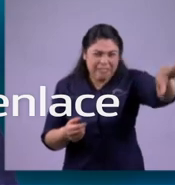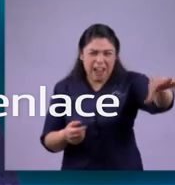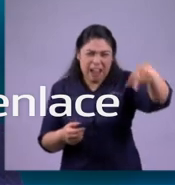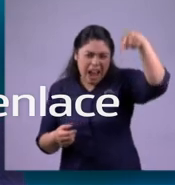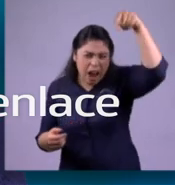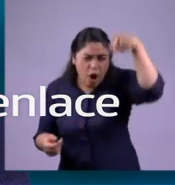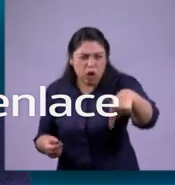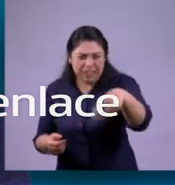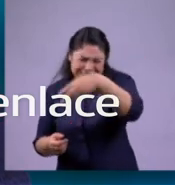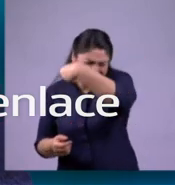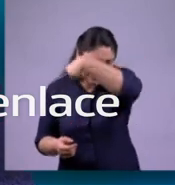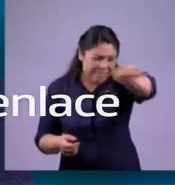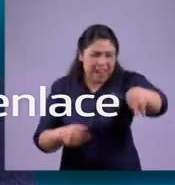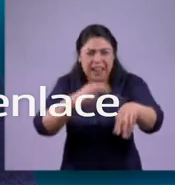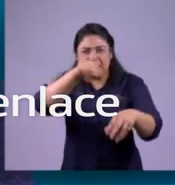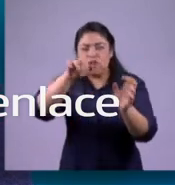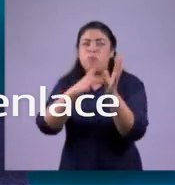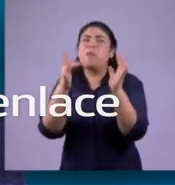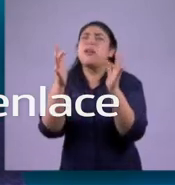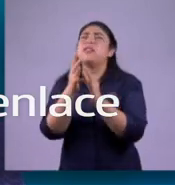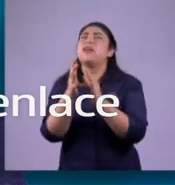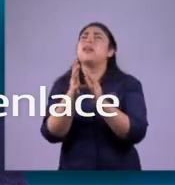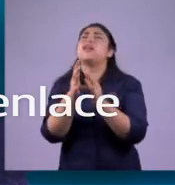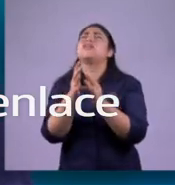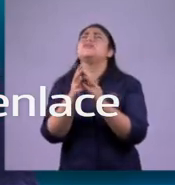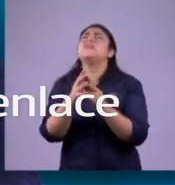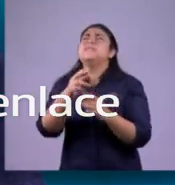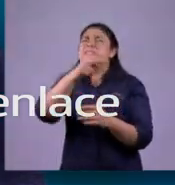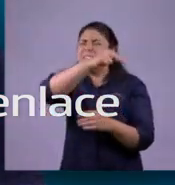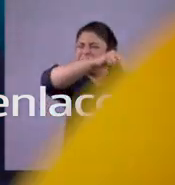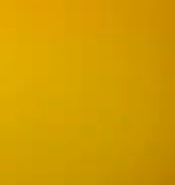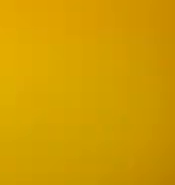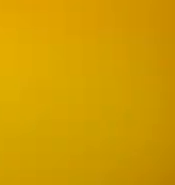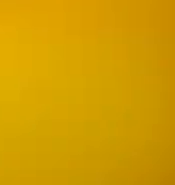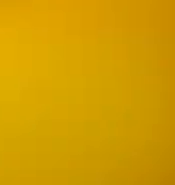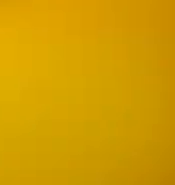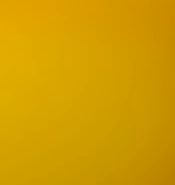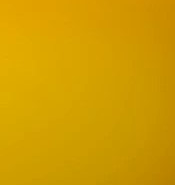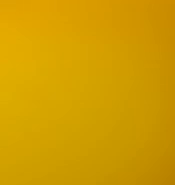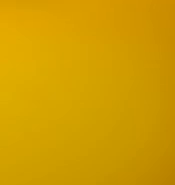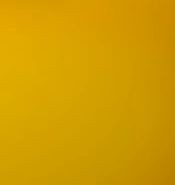mismo de la vida de las personas que están conectadas acá en el nombre de jesus